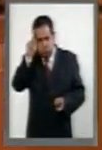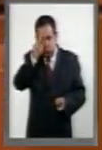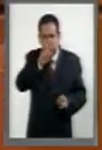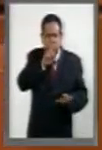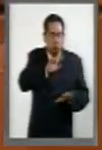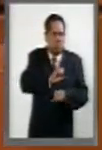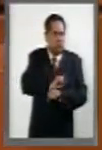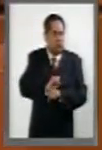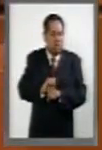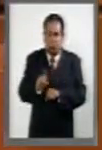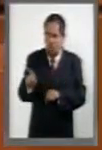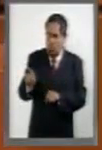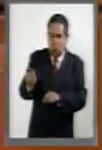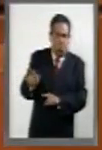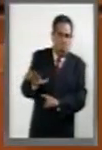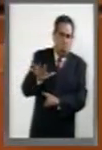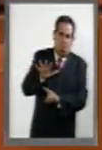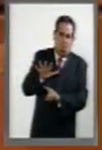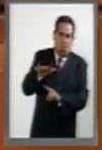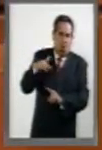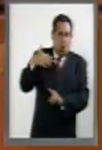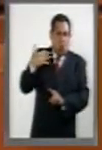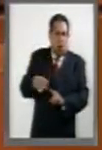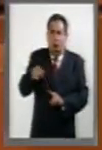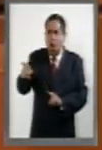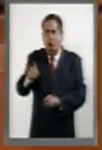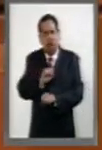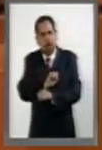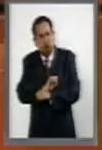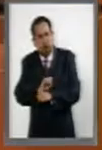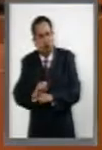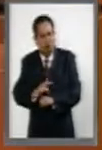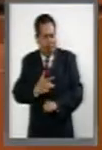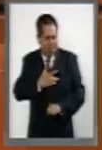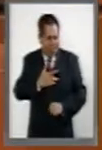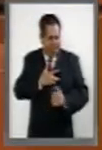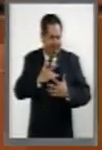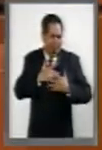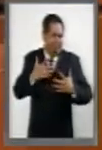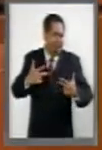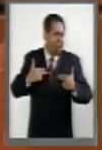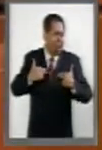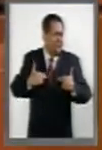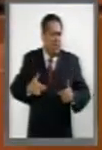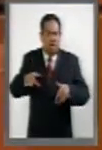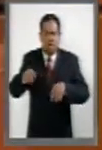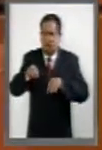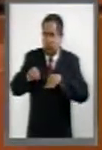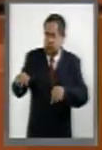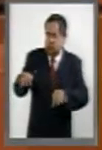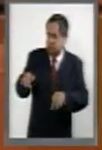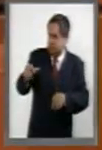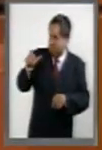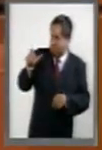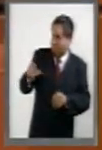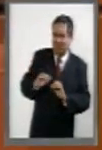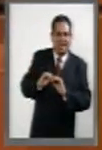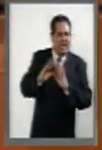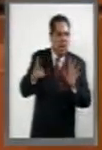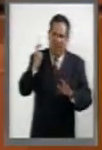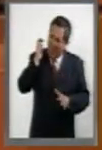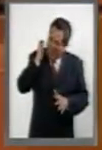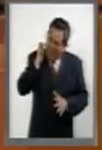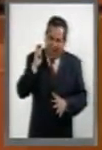el reflejo de una persona sencilla, humana, trabajadora, es la mejor descripción que